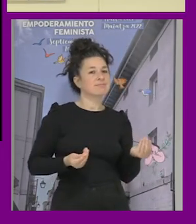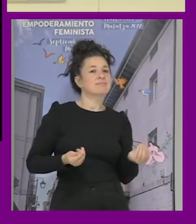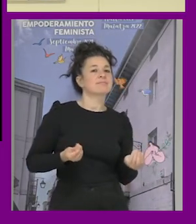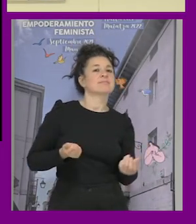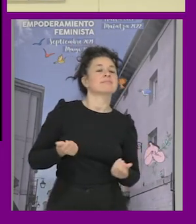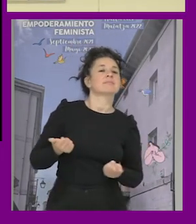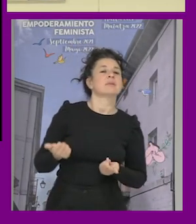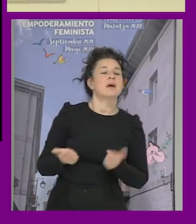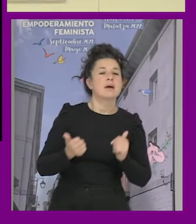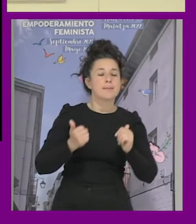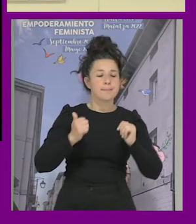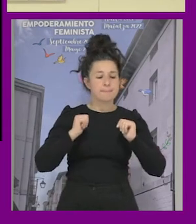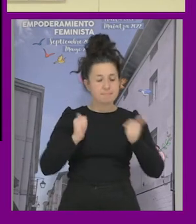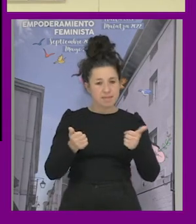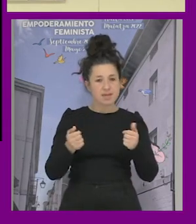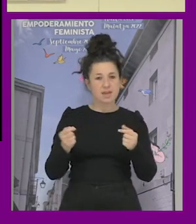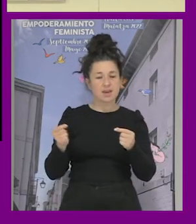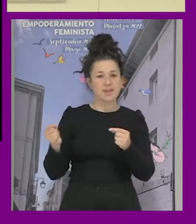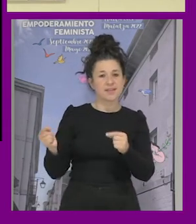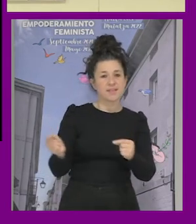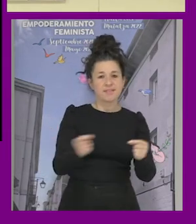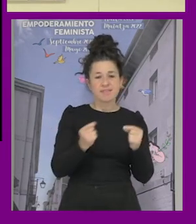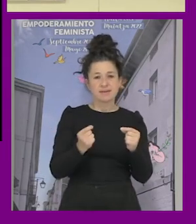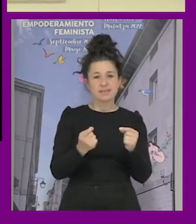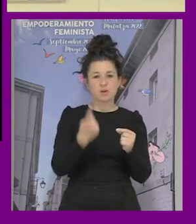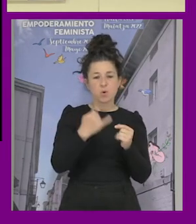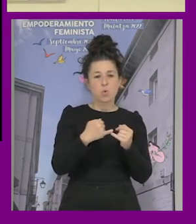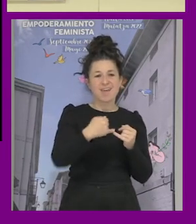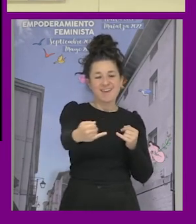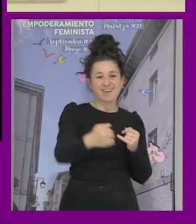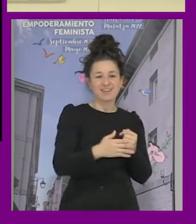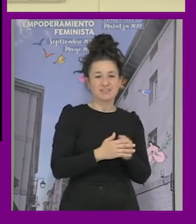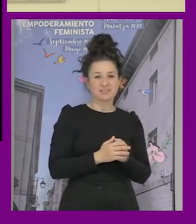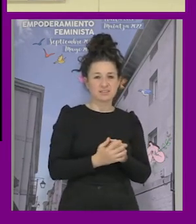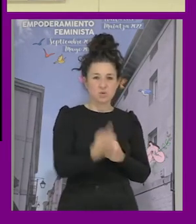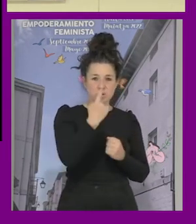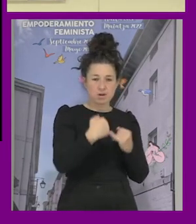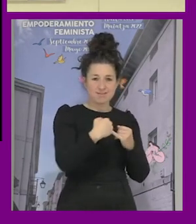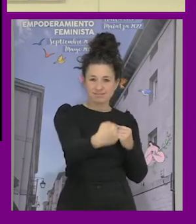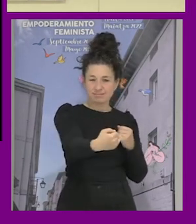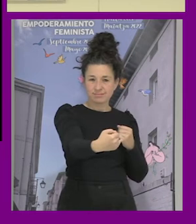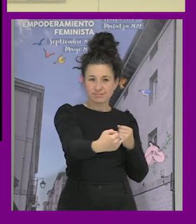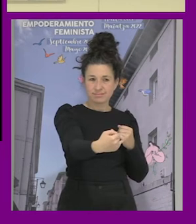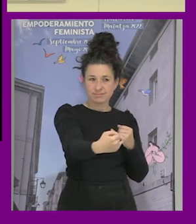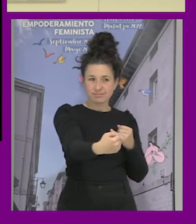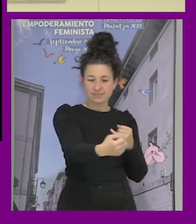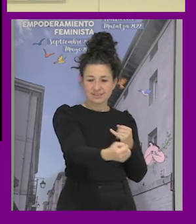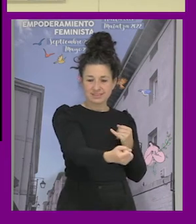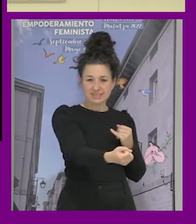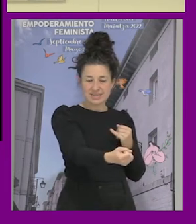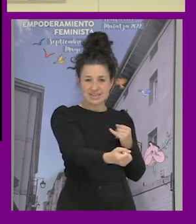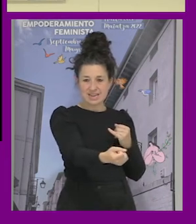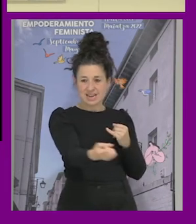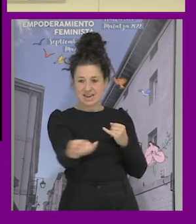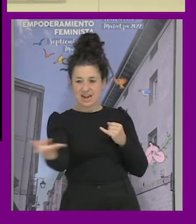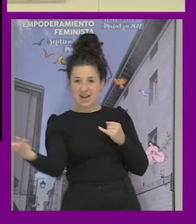joder empezar el debate desde un eje nos quita las posibilidades de trabajar desde